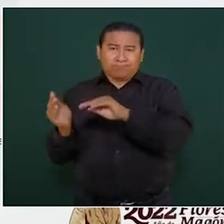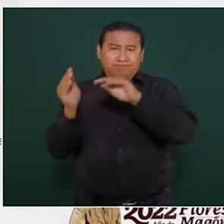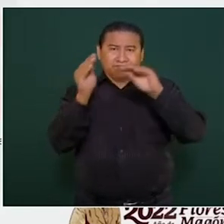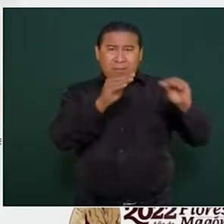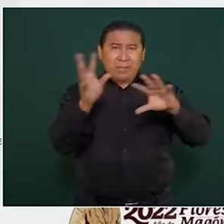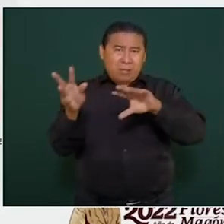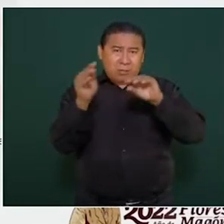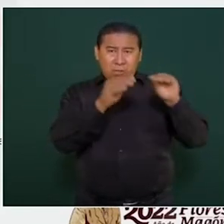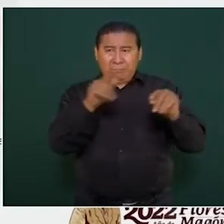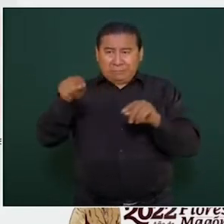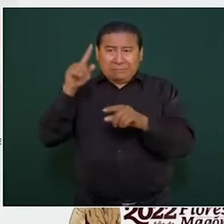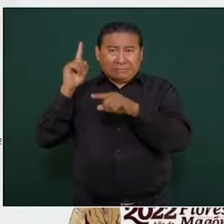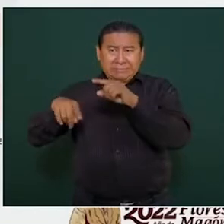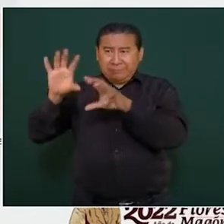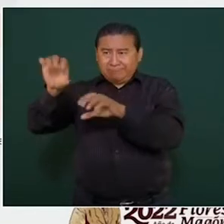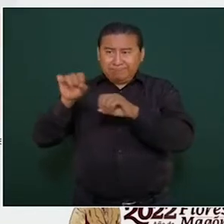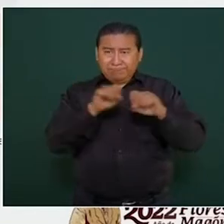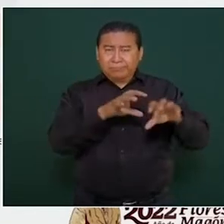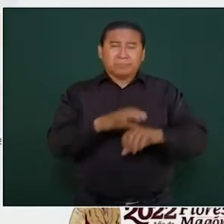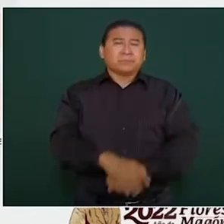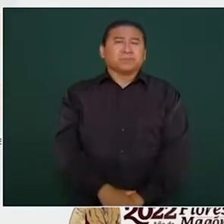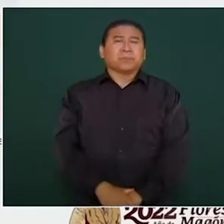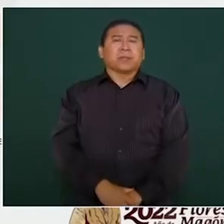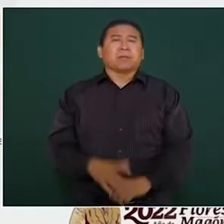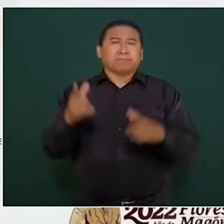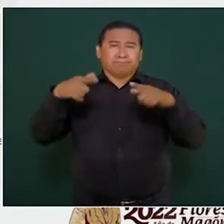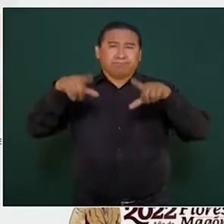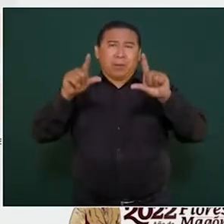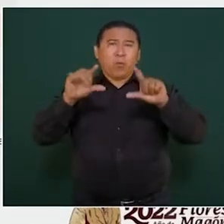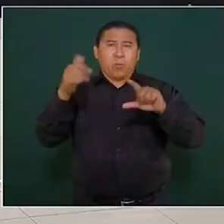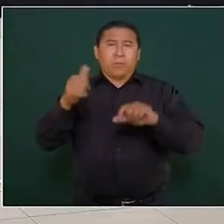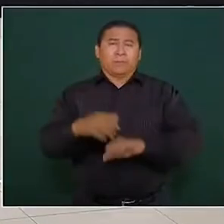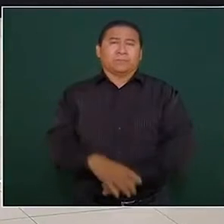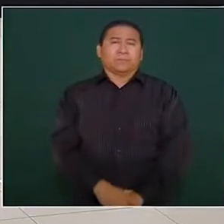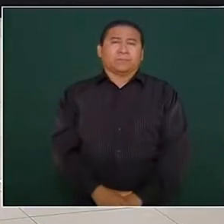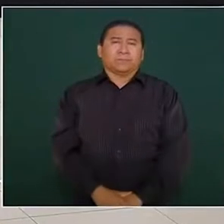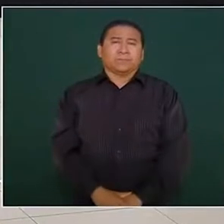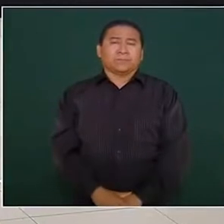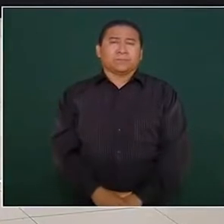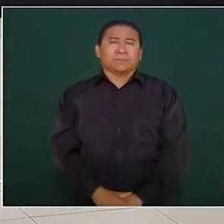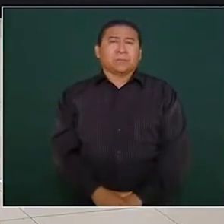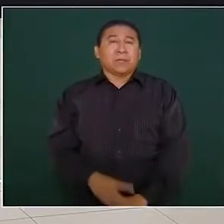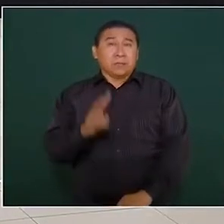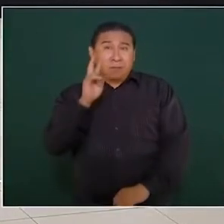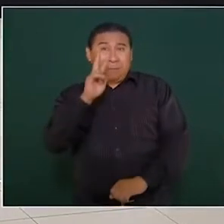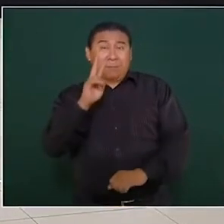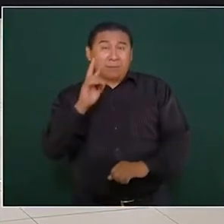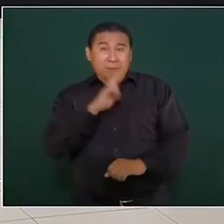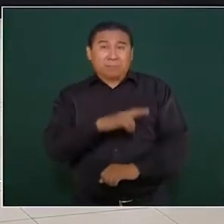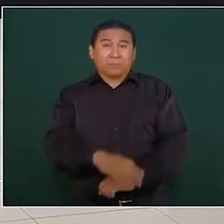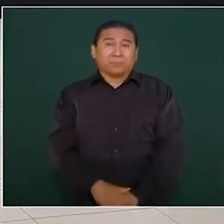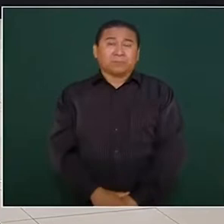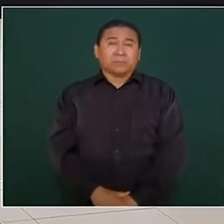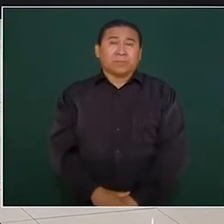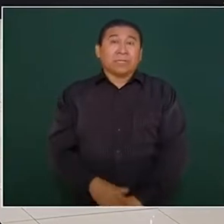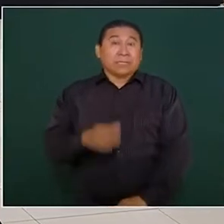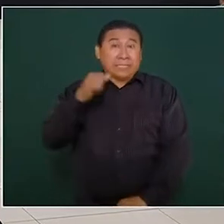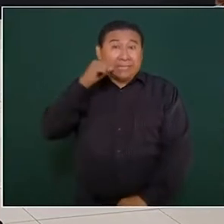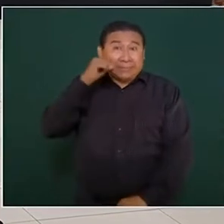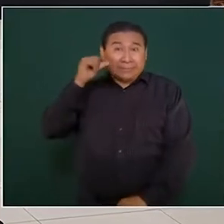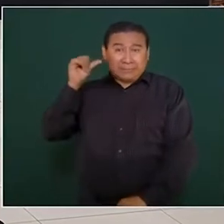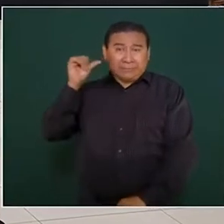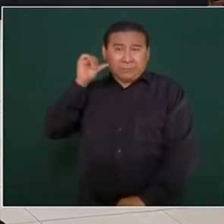deposita lo que se va recolectando la que sigue por favor aquí vamos a ver rápido cómo es el día de ayer